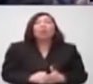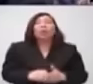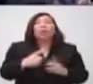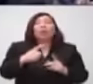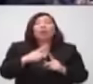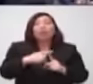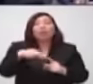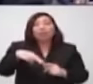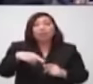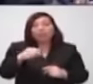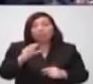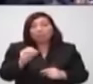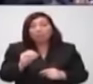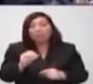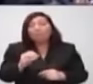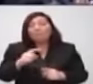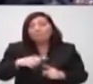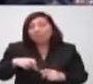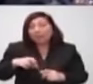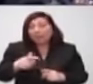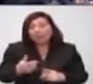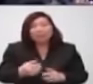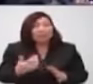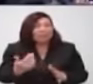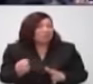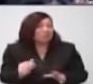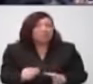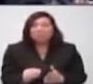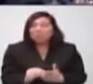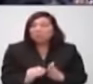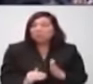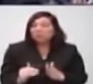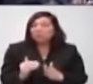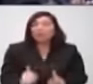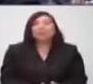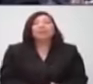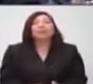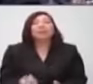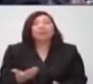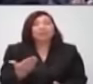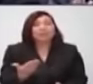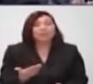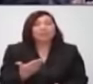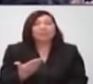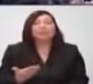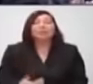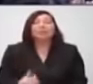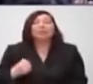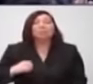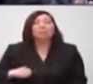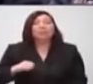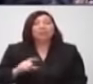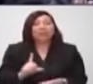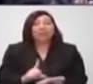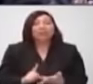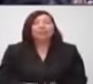cápita, Moyobamba, importes también mucho mayores que el que recibe la Municipalidad de